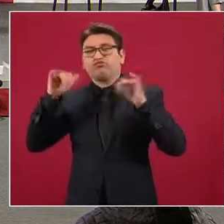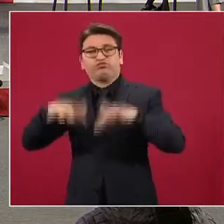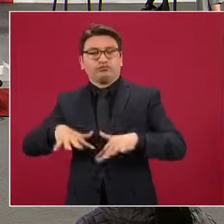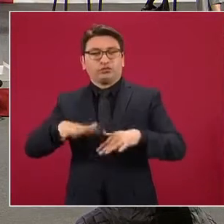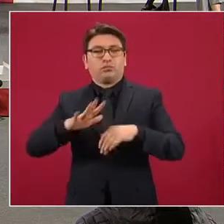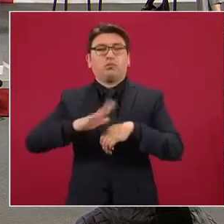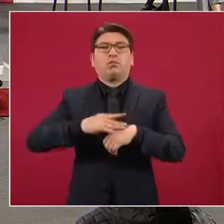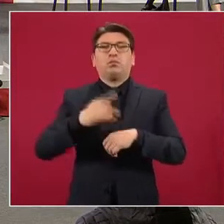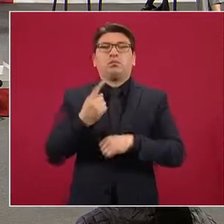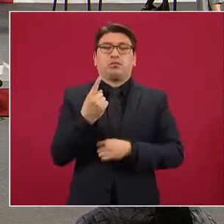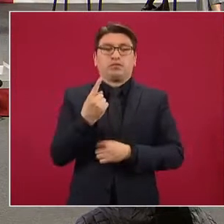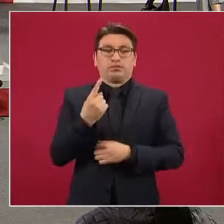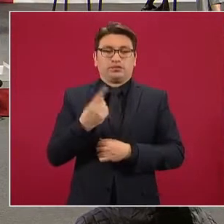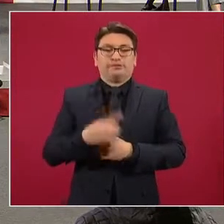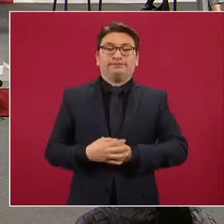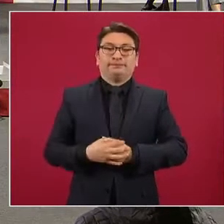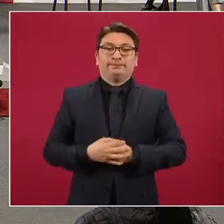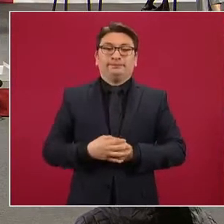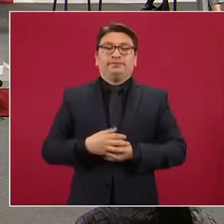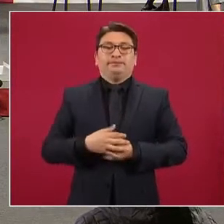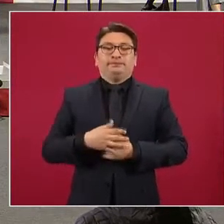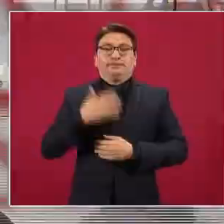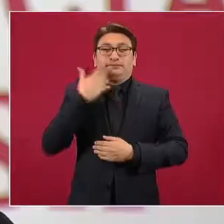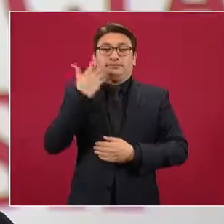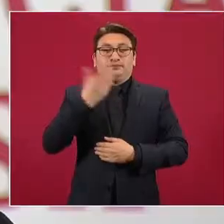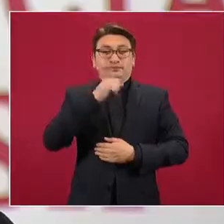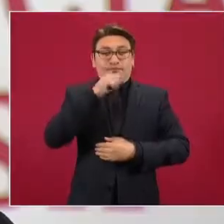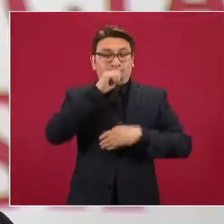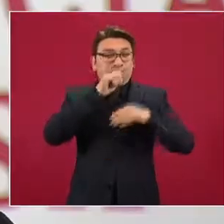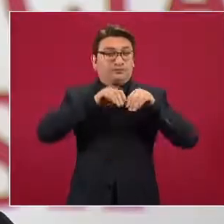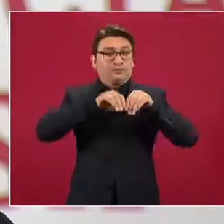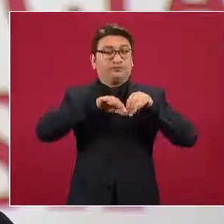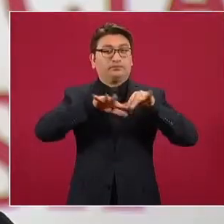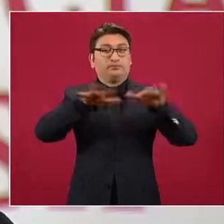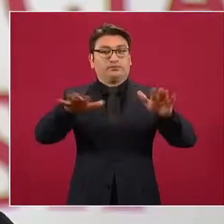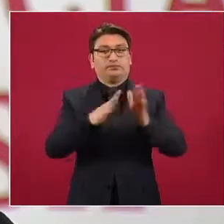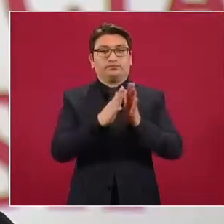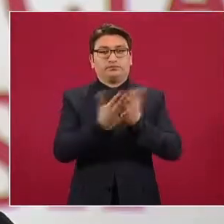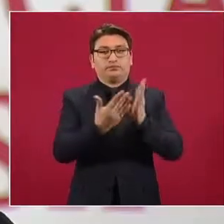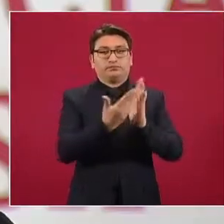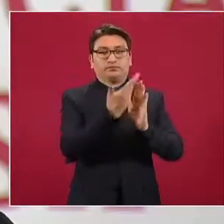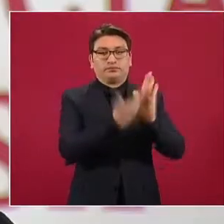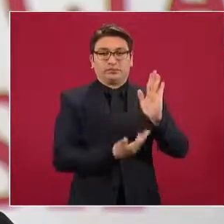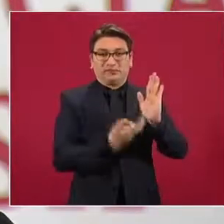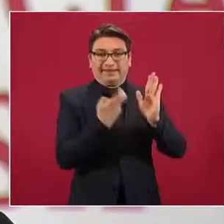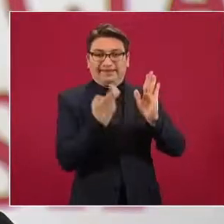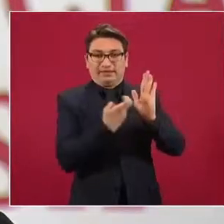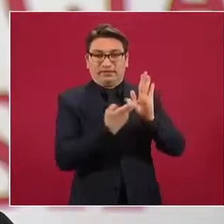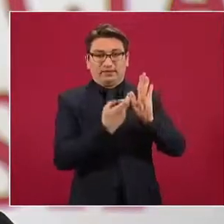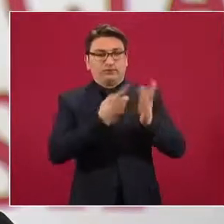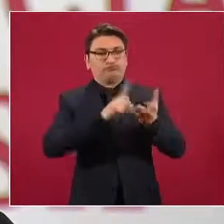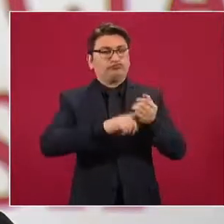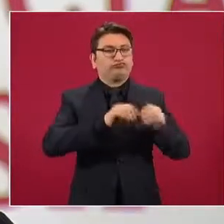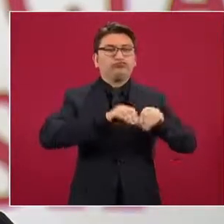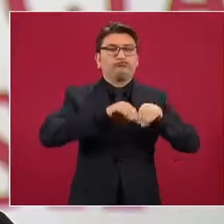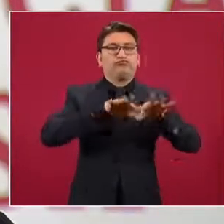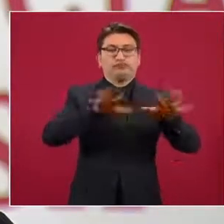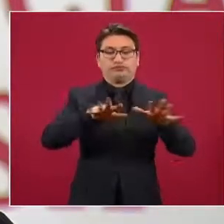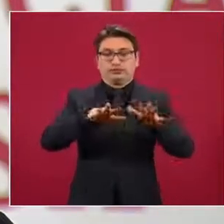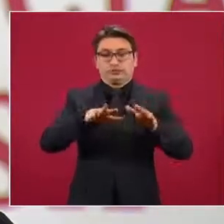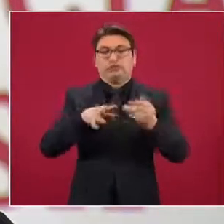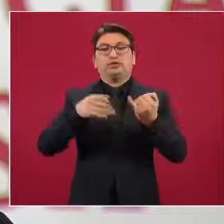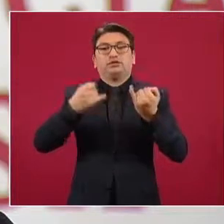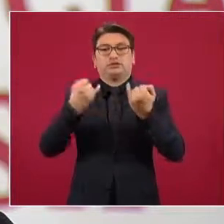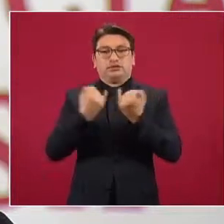una forma de promover el contenido de este código y al mismo tiempo